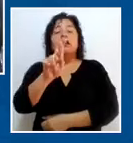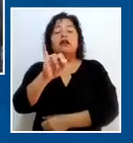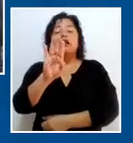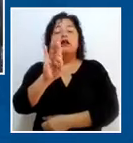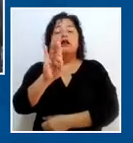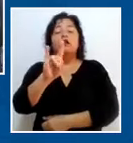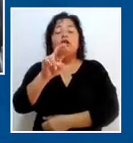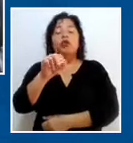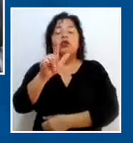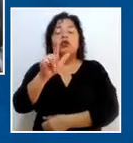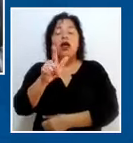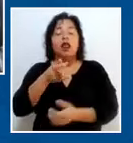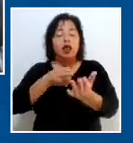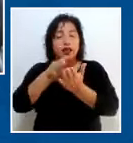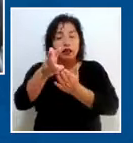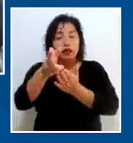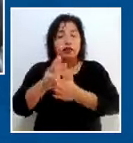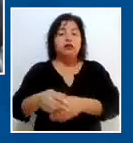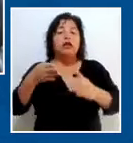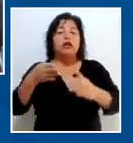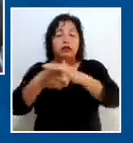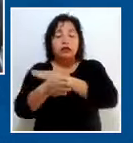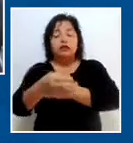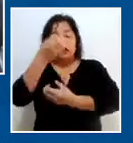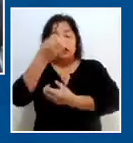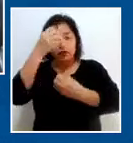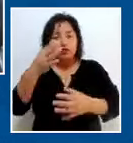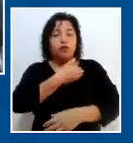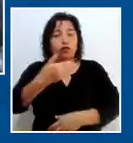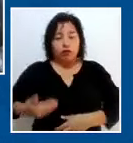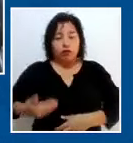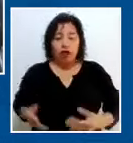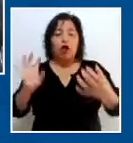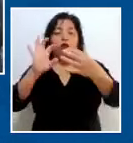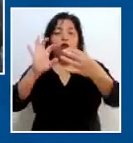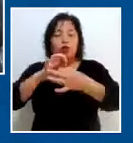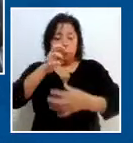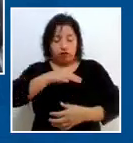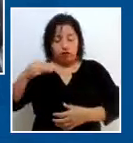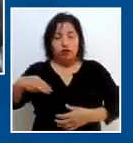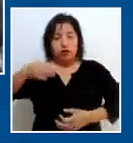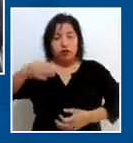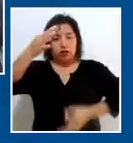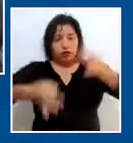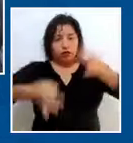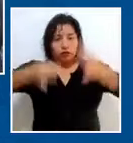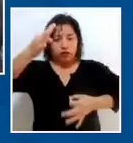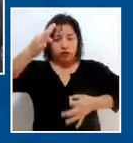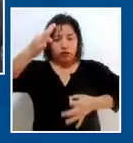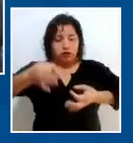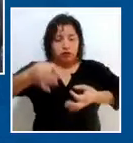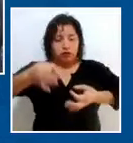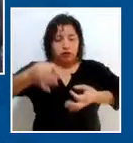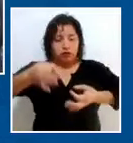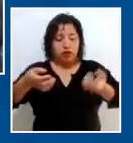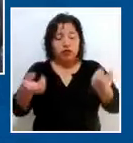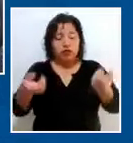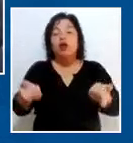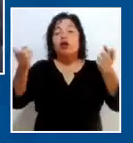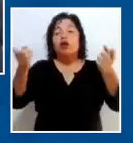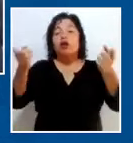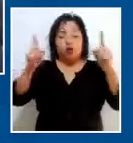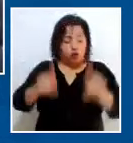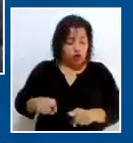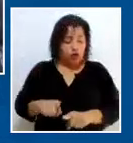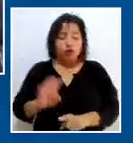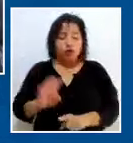y Acceso a la Información Pública, que se encuentra adscrito al Ministerio de Justicia. Entonces, cuando no me responden mi